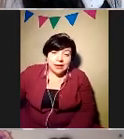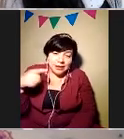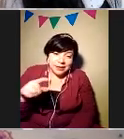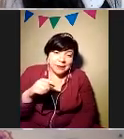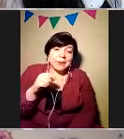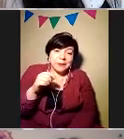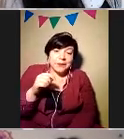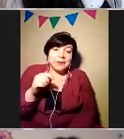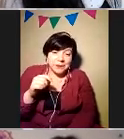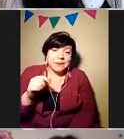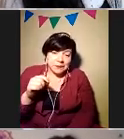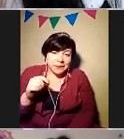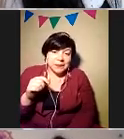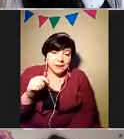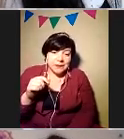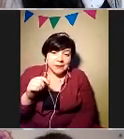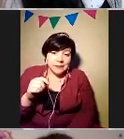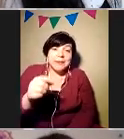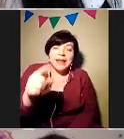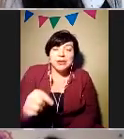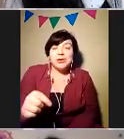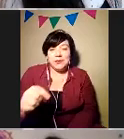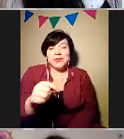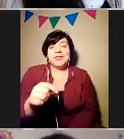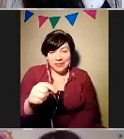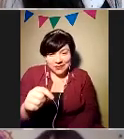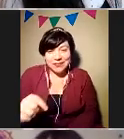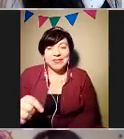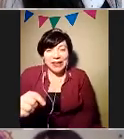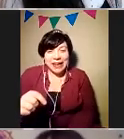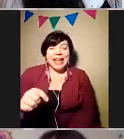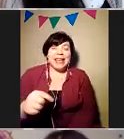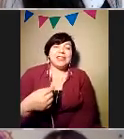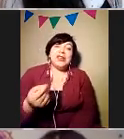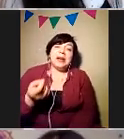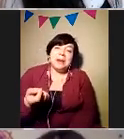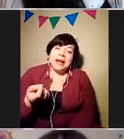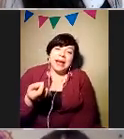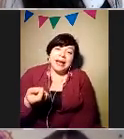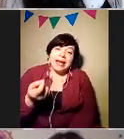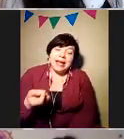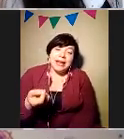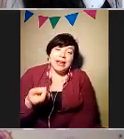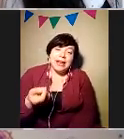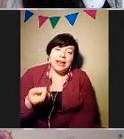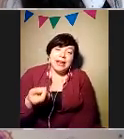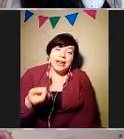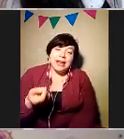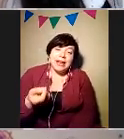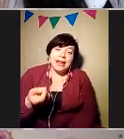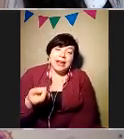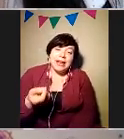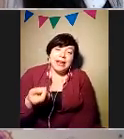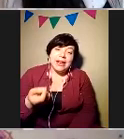Y si es que puede ser un poco más caro, valora el trabajo. O sea, eso. Yo te lo hice, ¿cachai? Gaste de es mi tiempo para ser